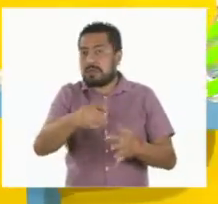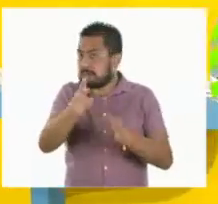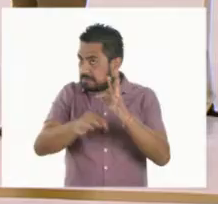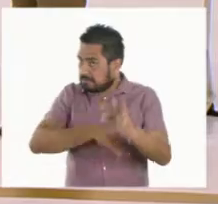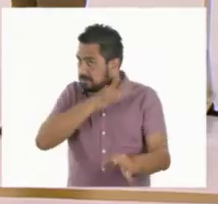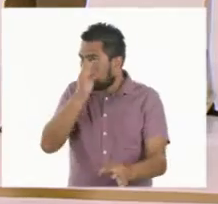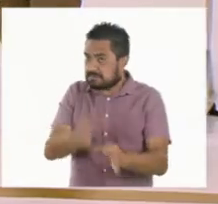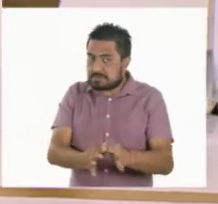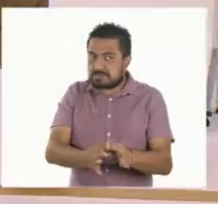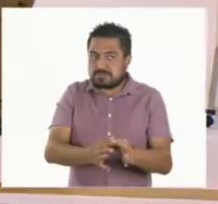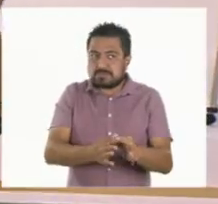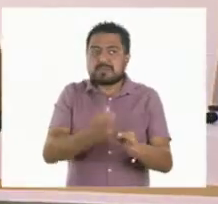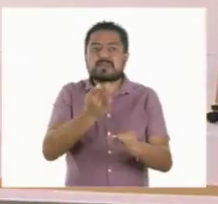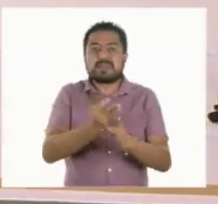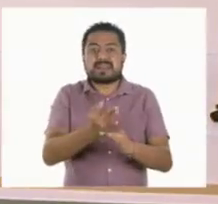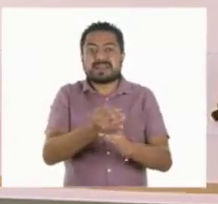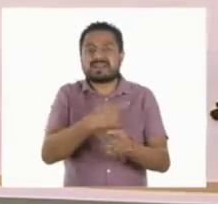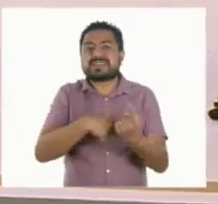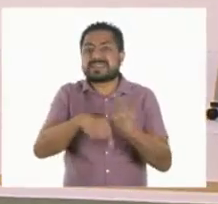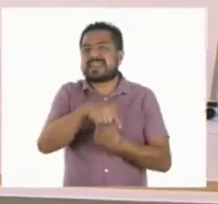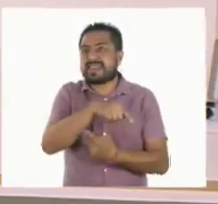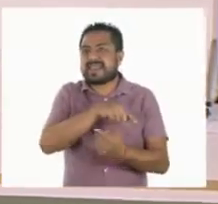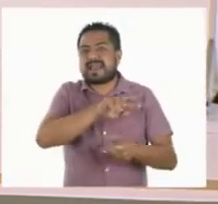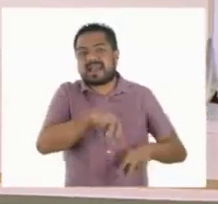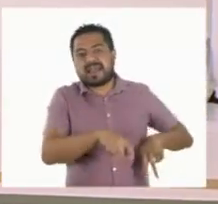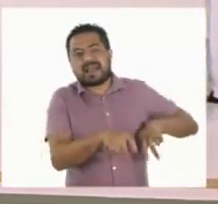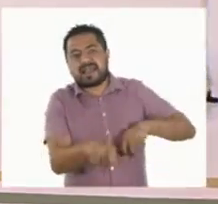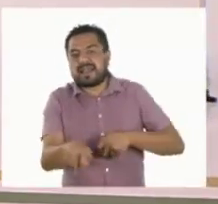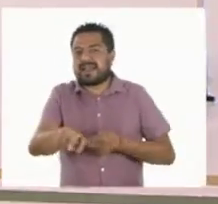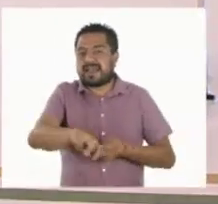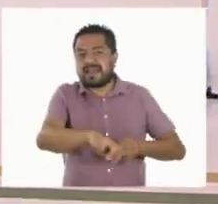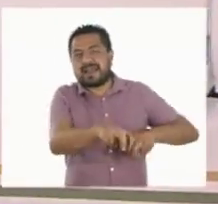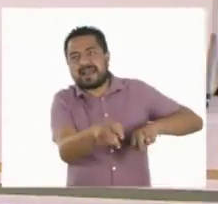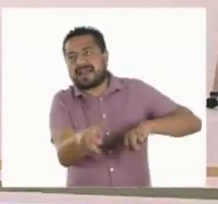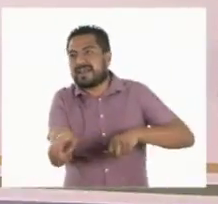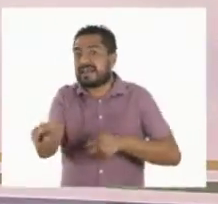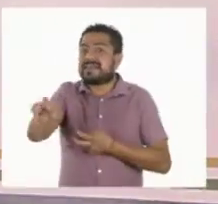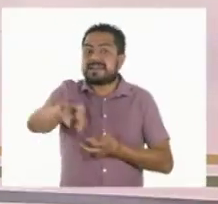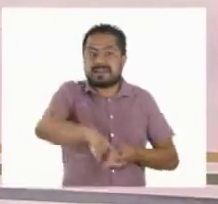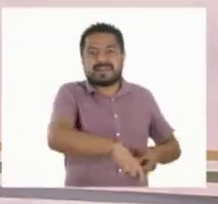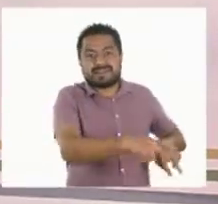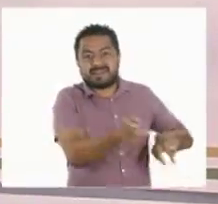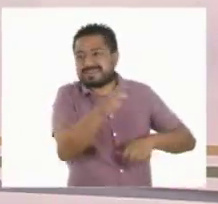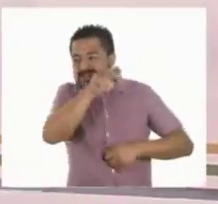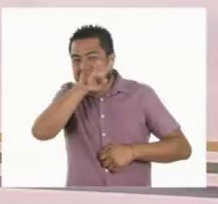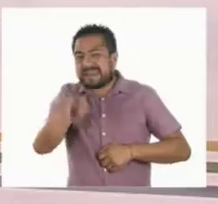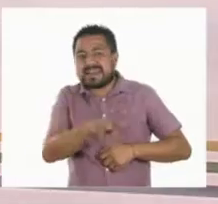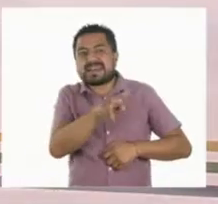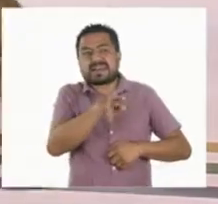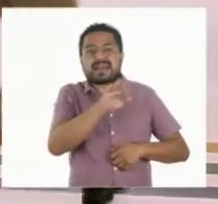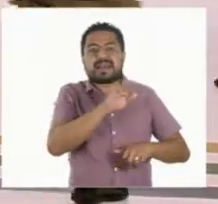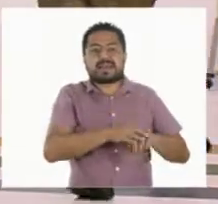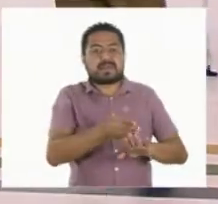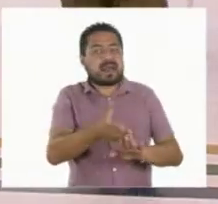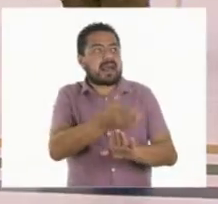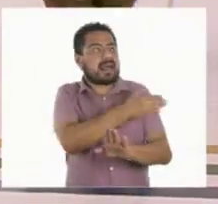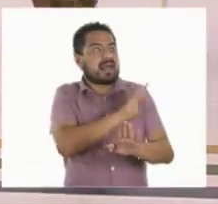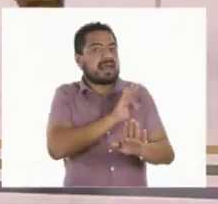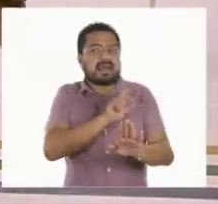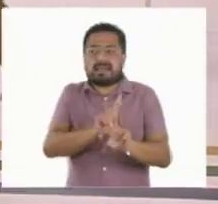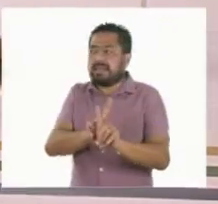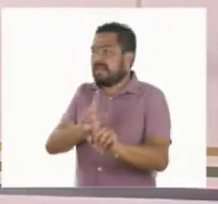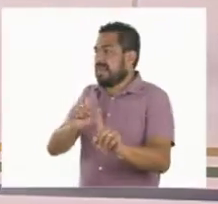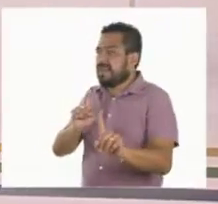Lista. A la víbora, víbora de la mar, por aquí pueden pasar. Los de adelante corren mucho y los de atrás se